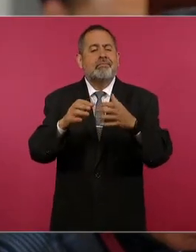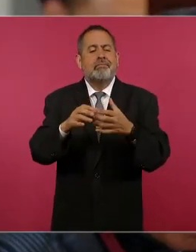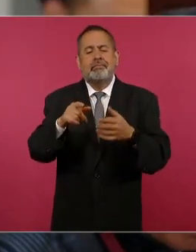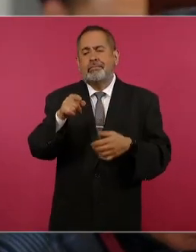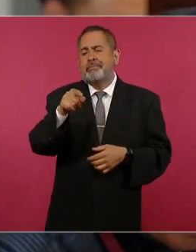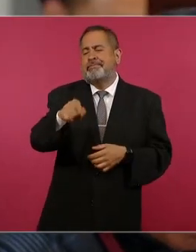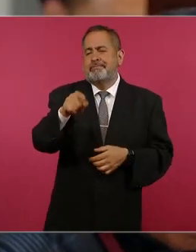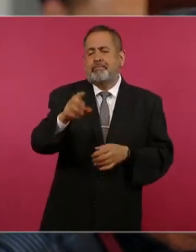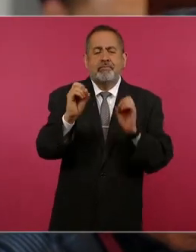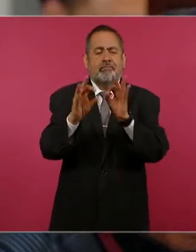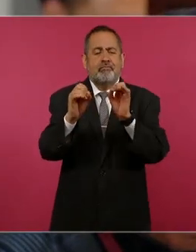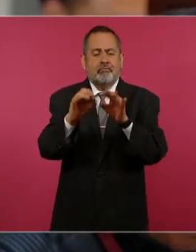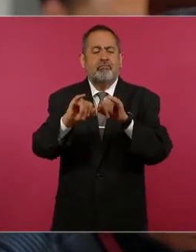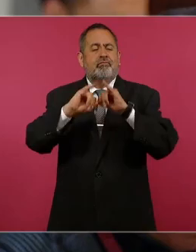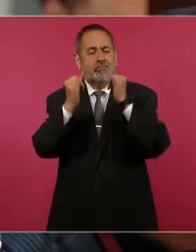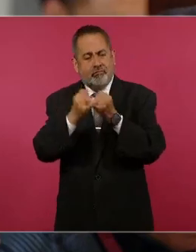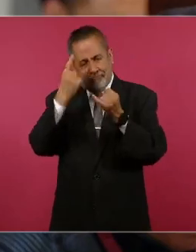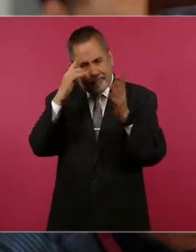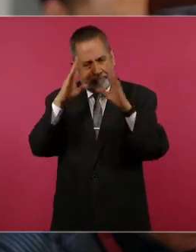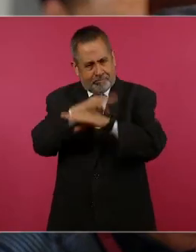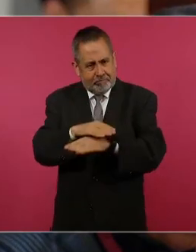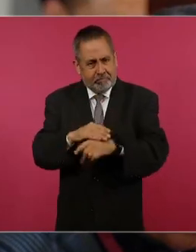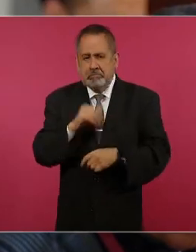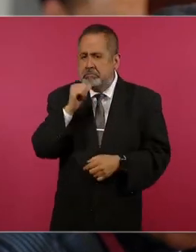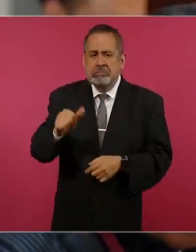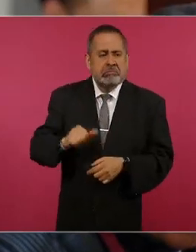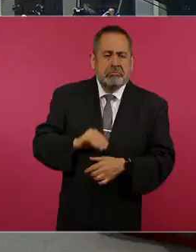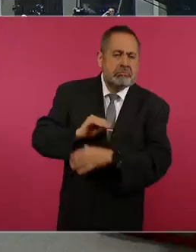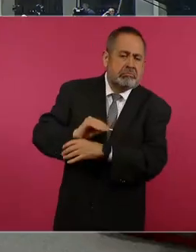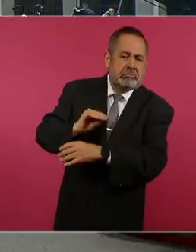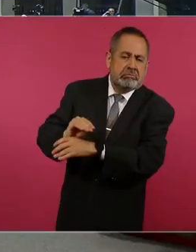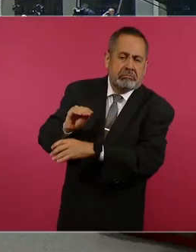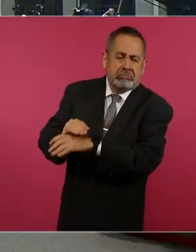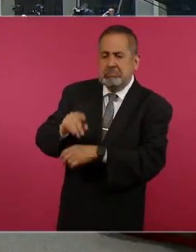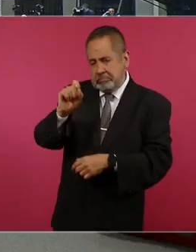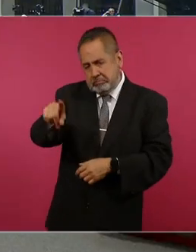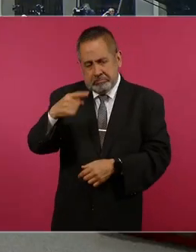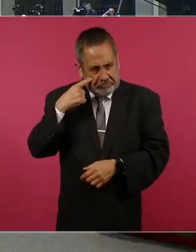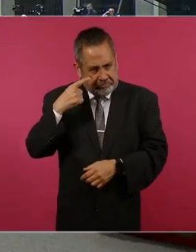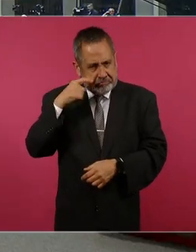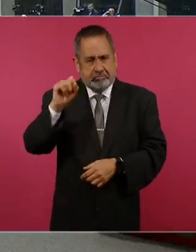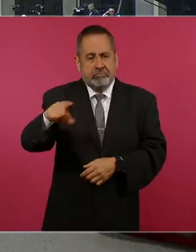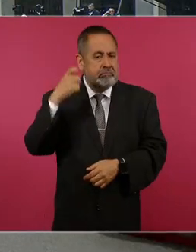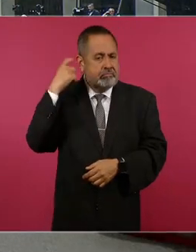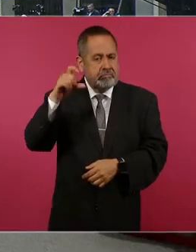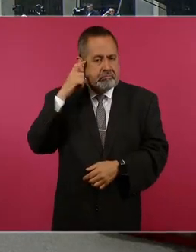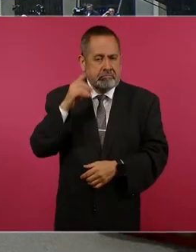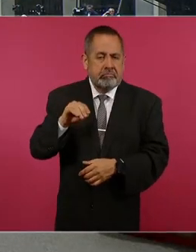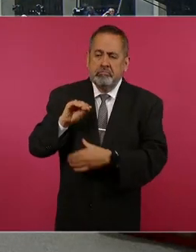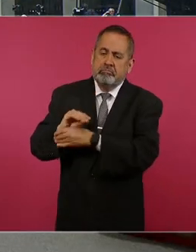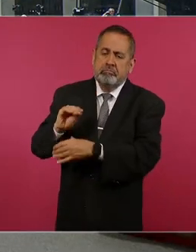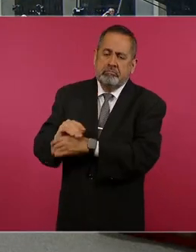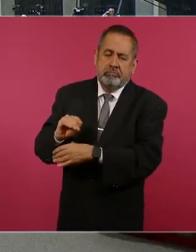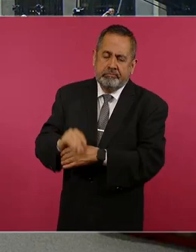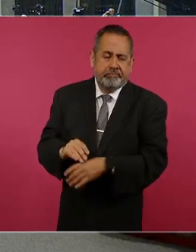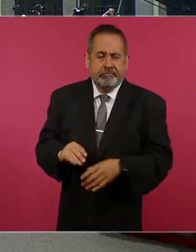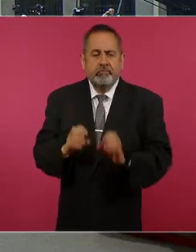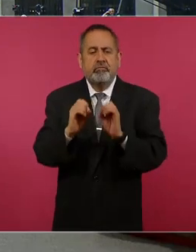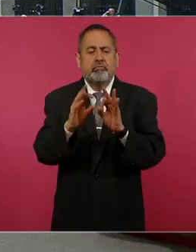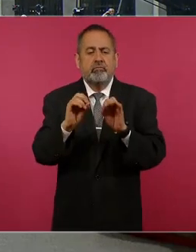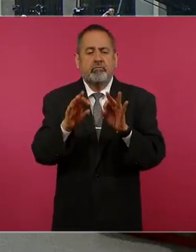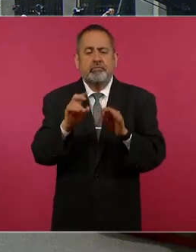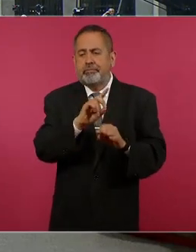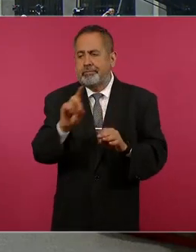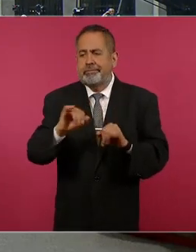o sobre todo es el de Querétaro, no avanza. Entonces, consideran